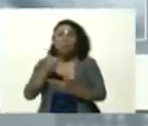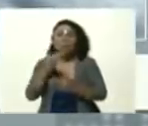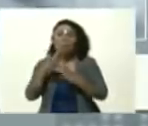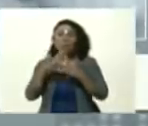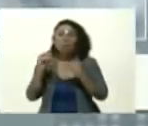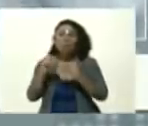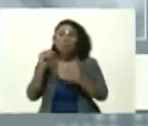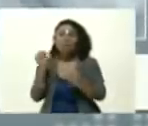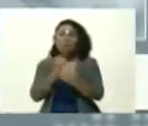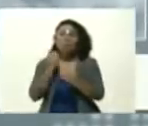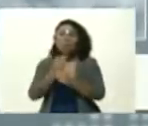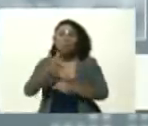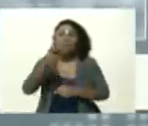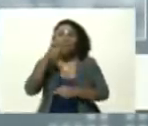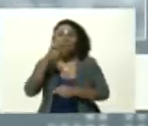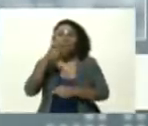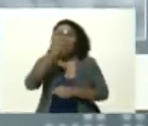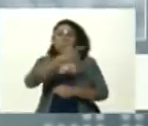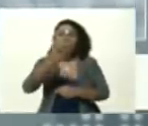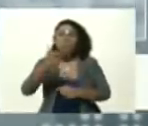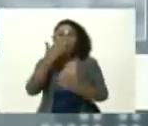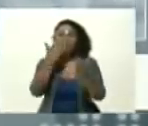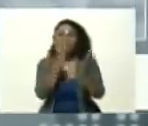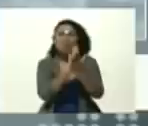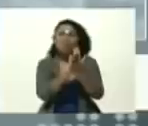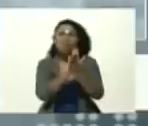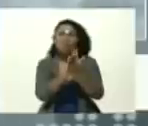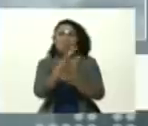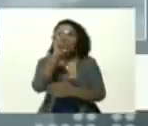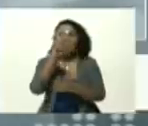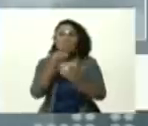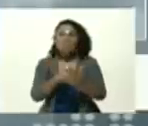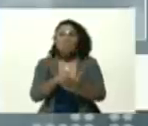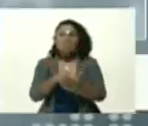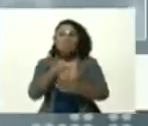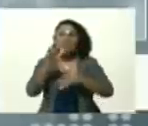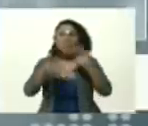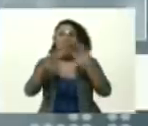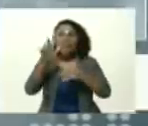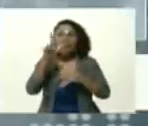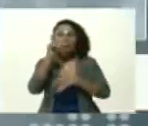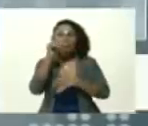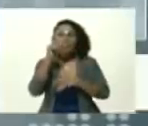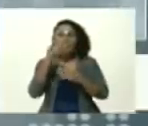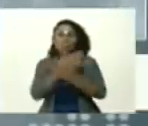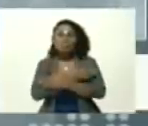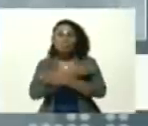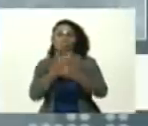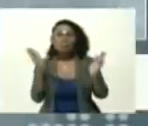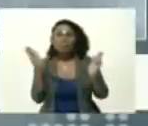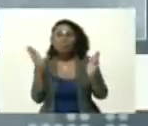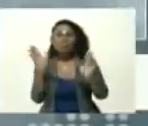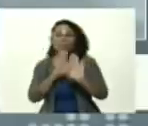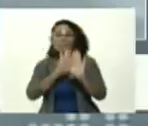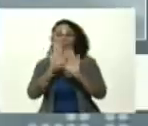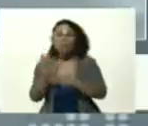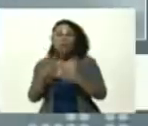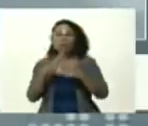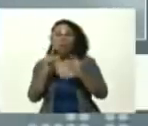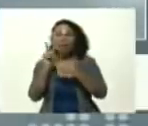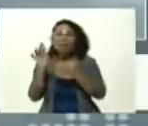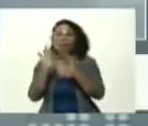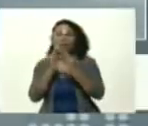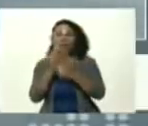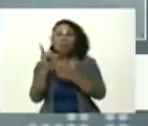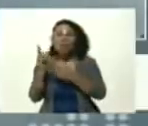todos los órganos de seguridad ciudadana al frente, más de 2.013 hombres dispuestos a apoyar a toda esta